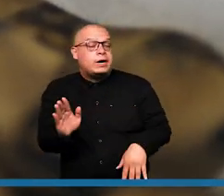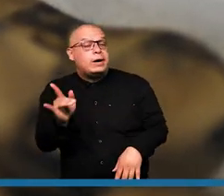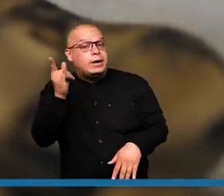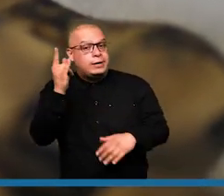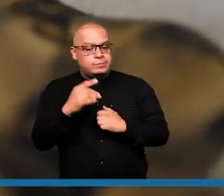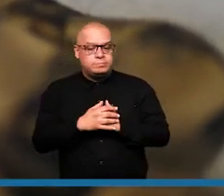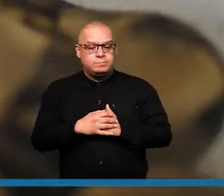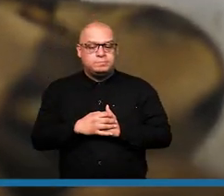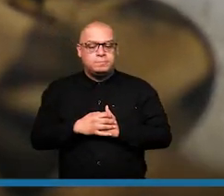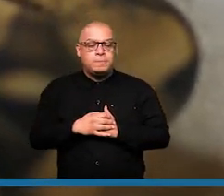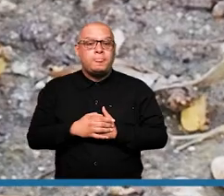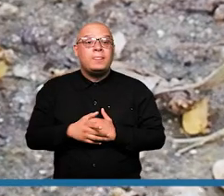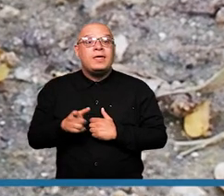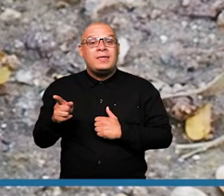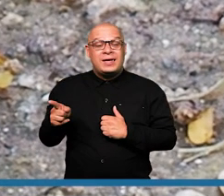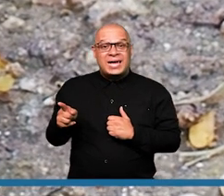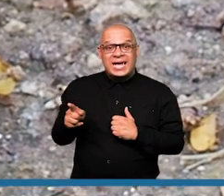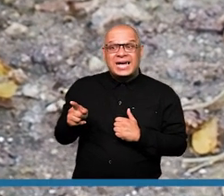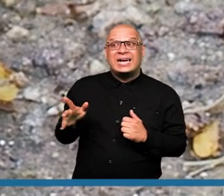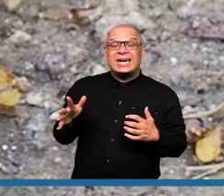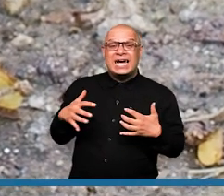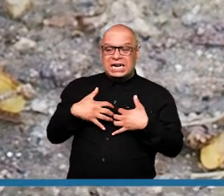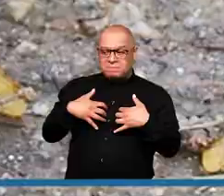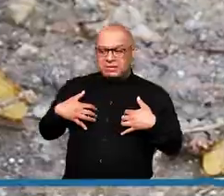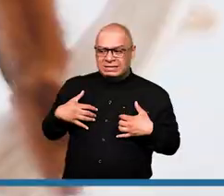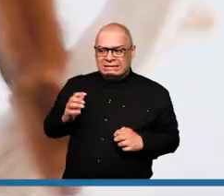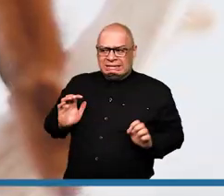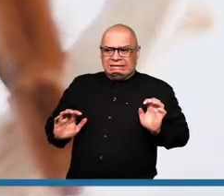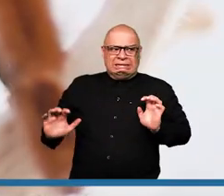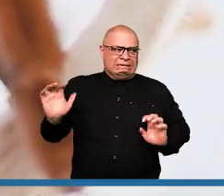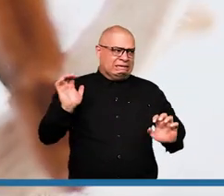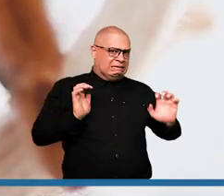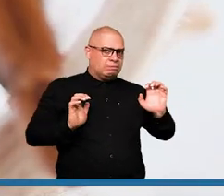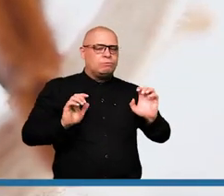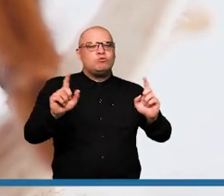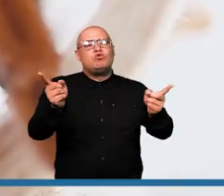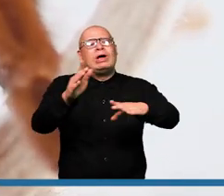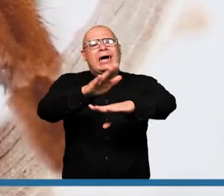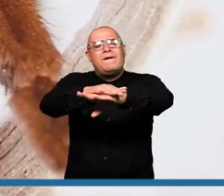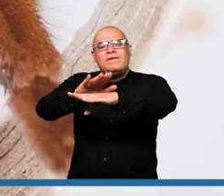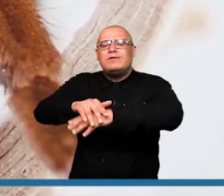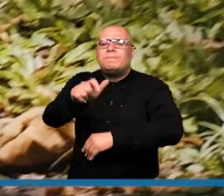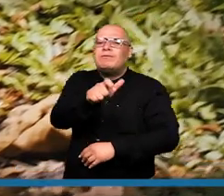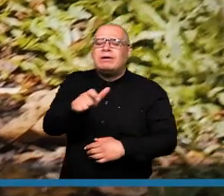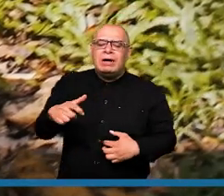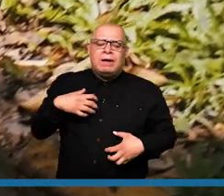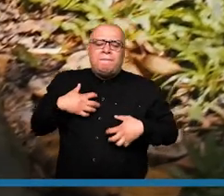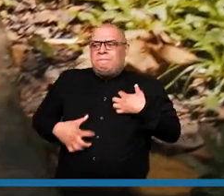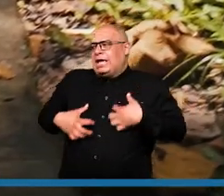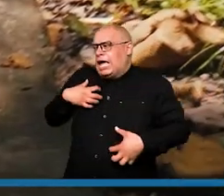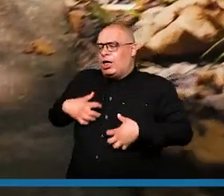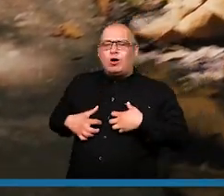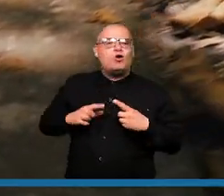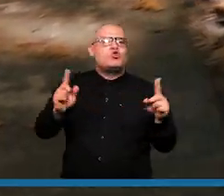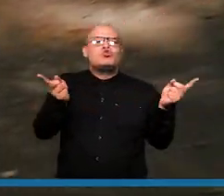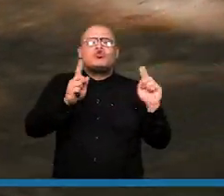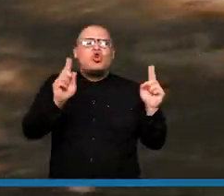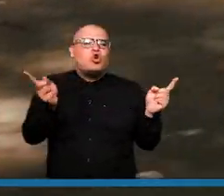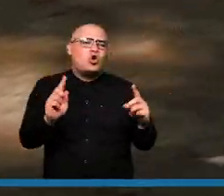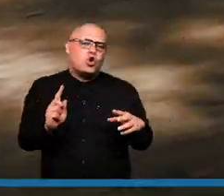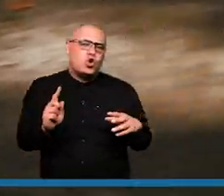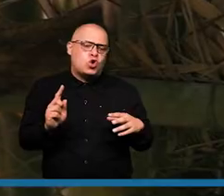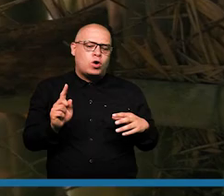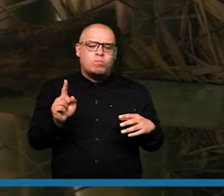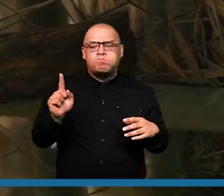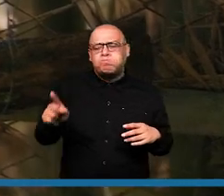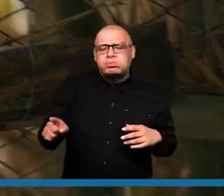especies no carismáticas buscamos sensibilizar a la comunidad para que deje de tenerles miedo y realmente reconozca esas funciones biológicas